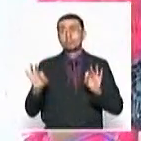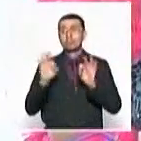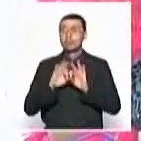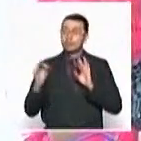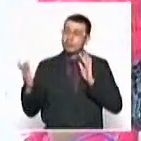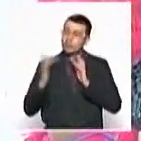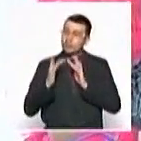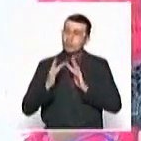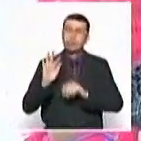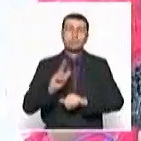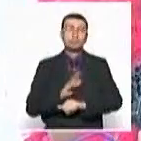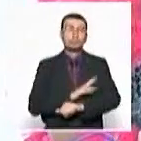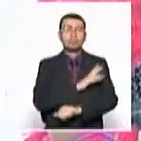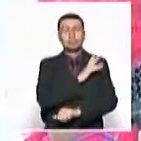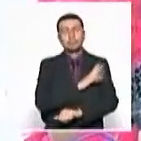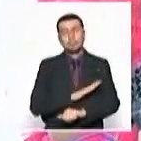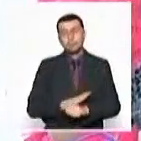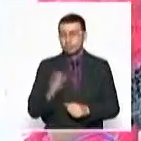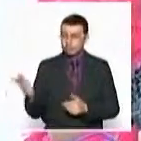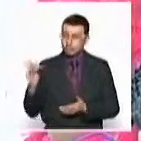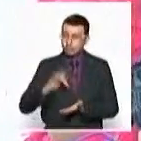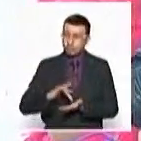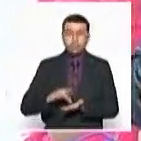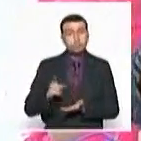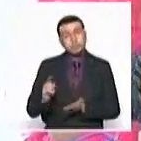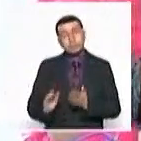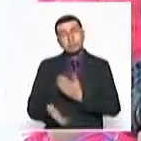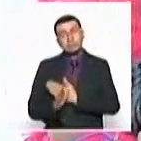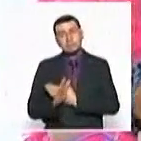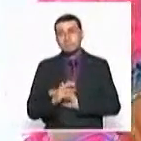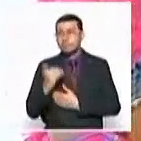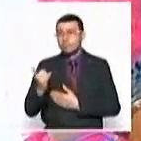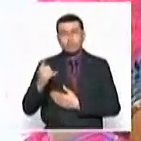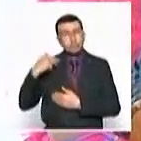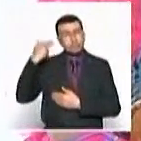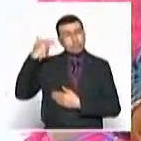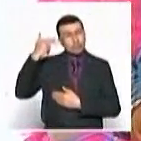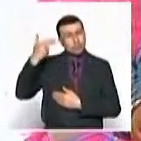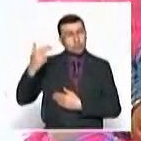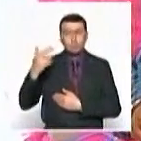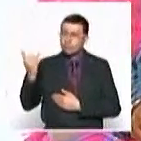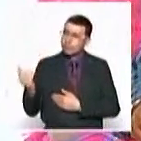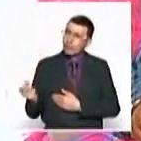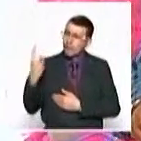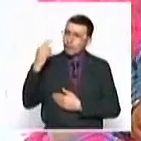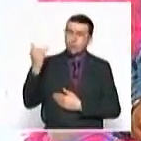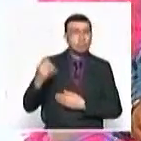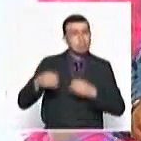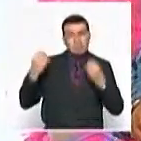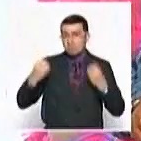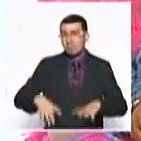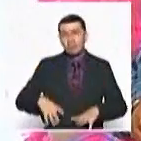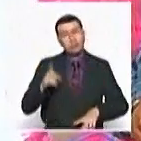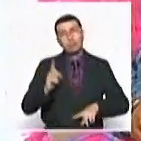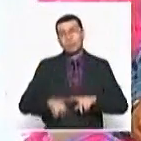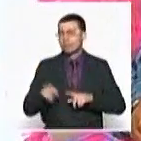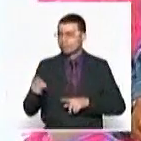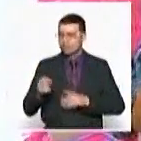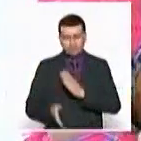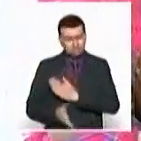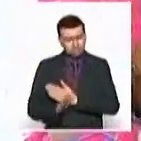cánticos de villancicos que se utilizan aún todavía y que es una tradición que no deberíamos dejar perder de ninguna manera